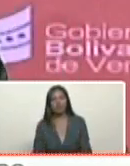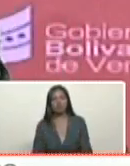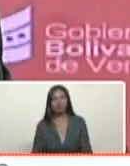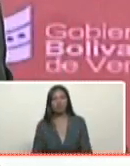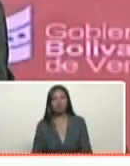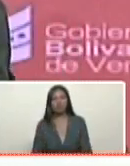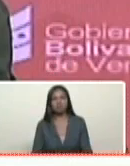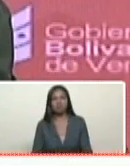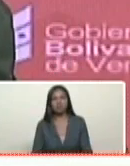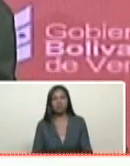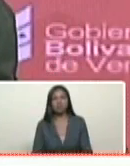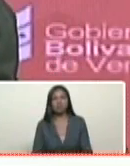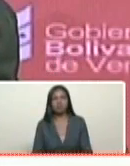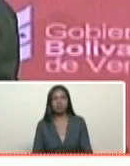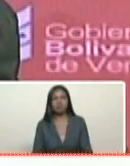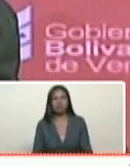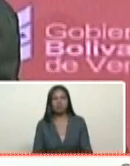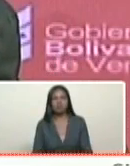terreno.